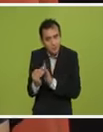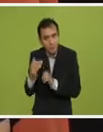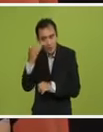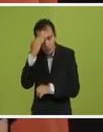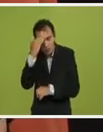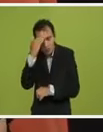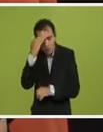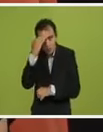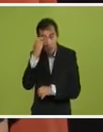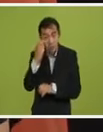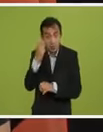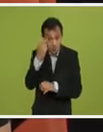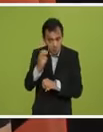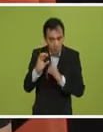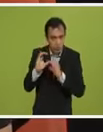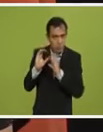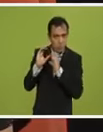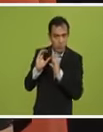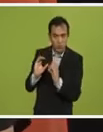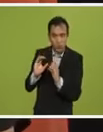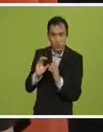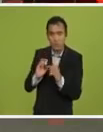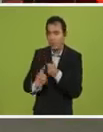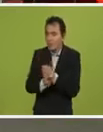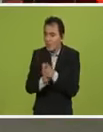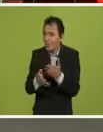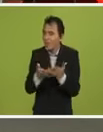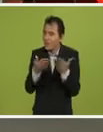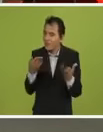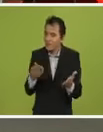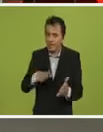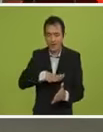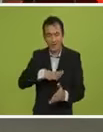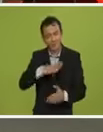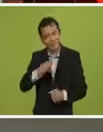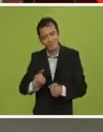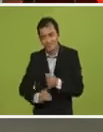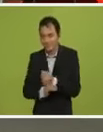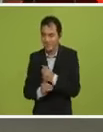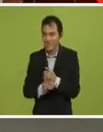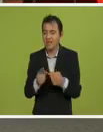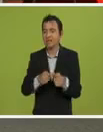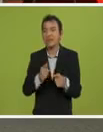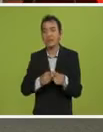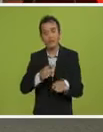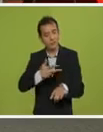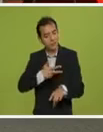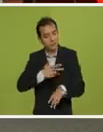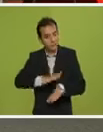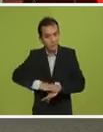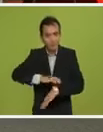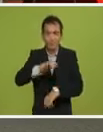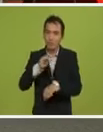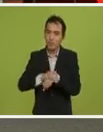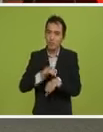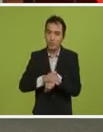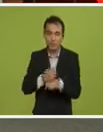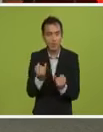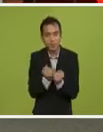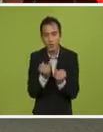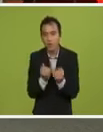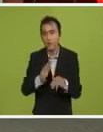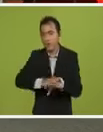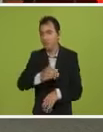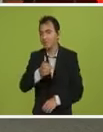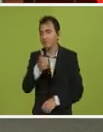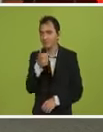El problema ahora es que hay una lucha entre las jovencitas de ver quién tiene más amigos y quién tiene más like. Así y es. Si